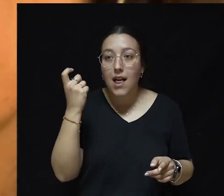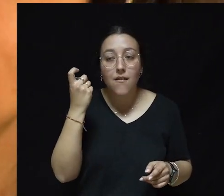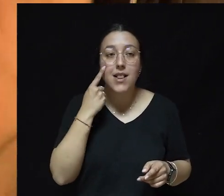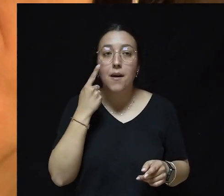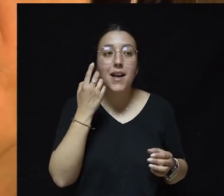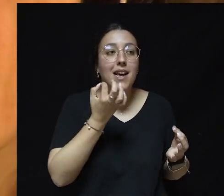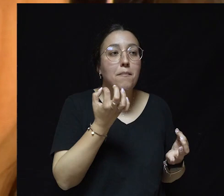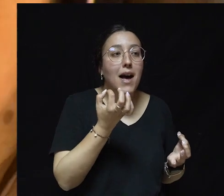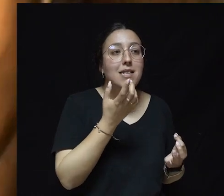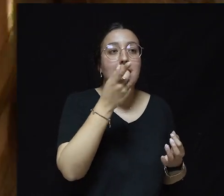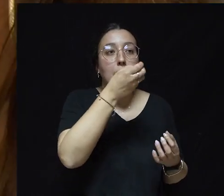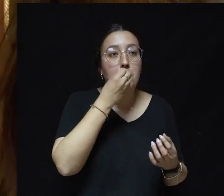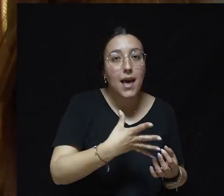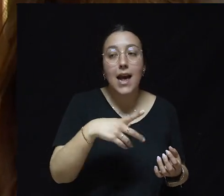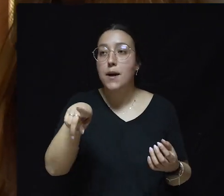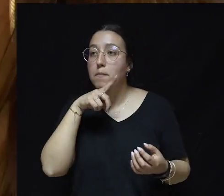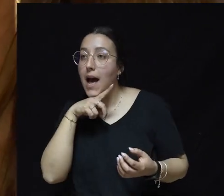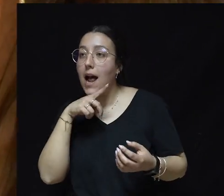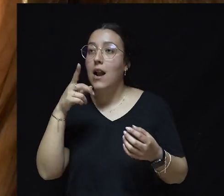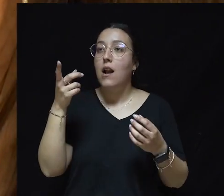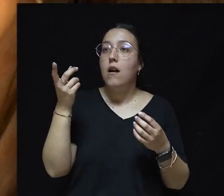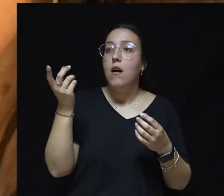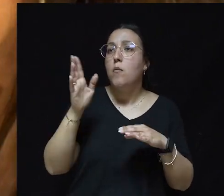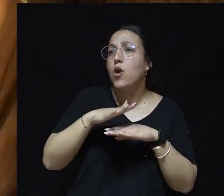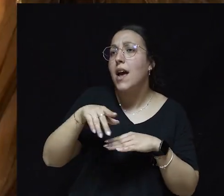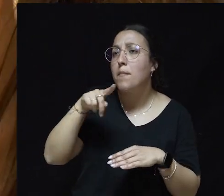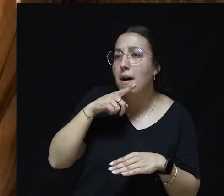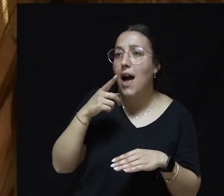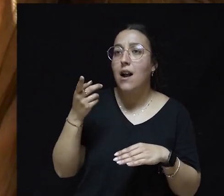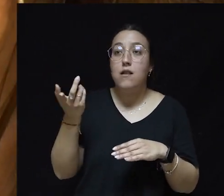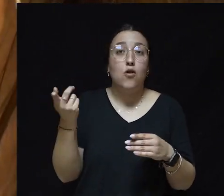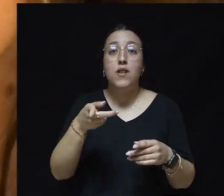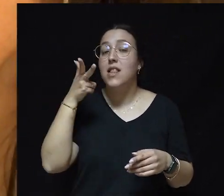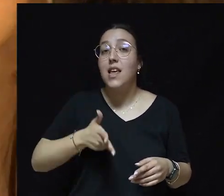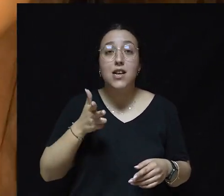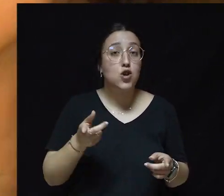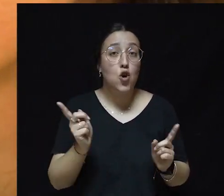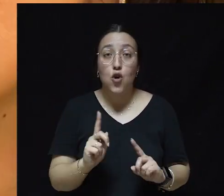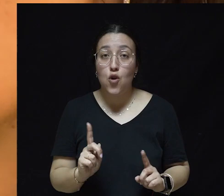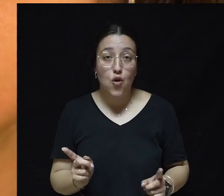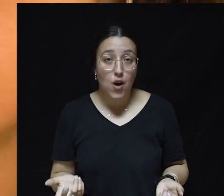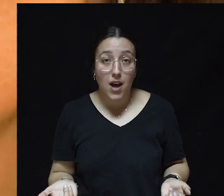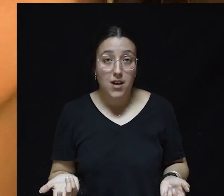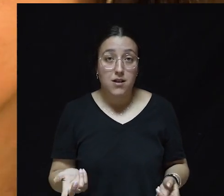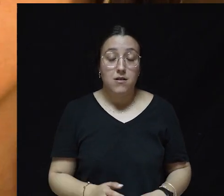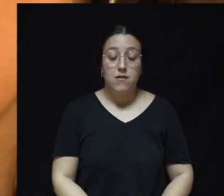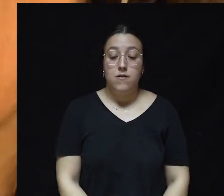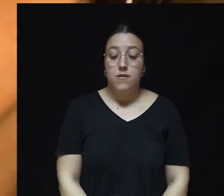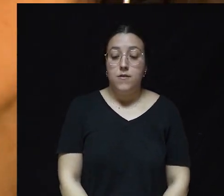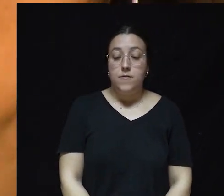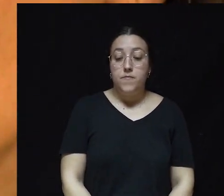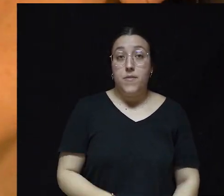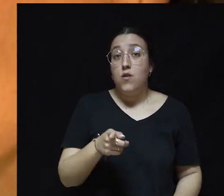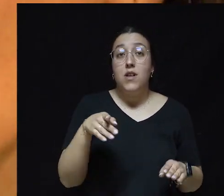resultados. Tienes derecho a acceder a cualquier escuela, pero no estás teniendo derecho a tener los mismos resultados, con lo cual, mientras no aseguremos